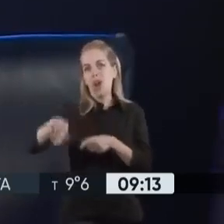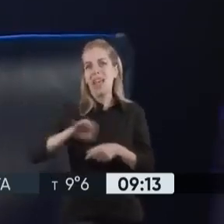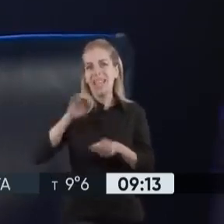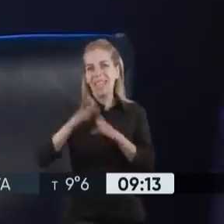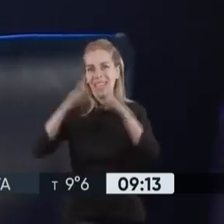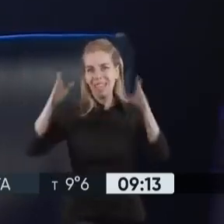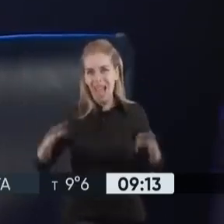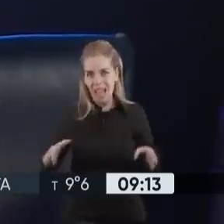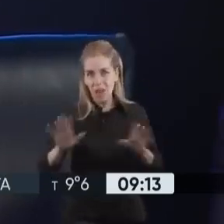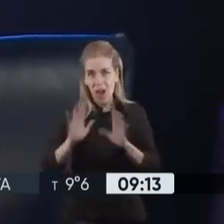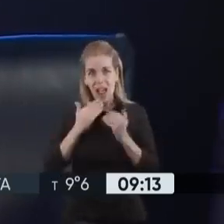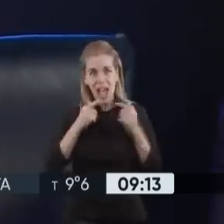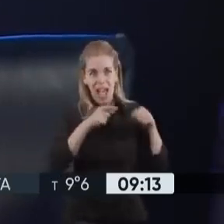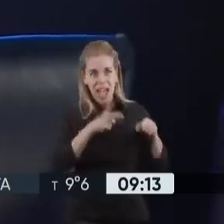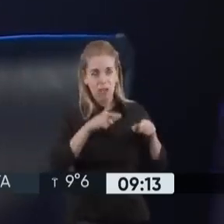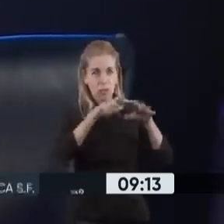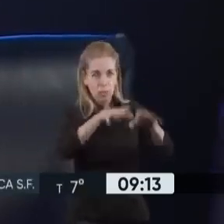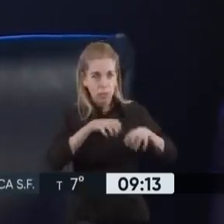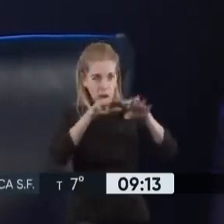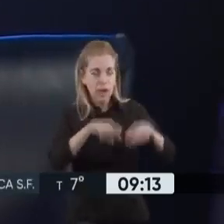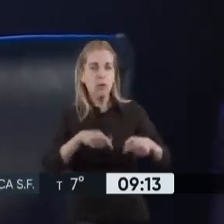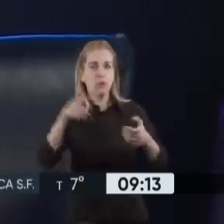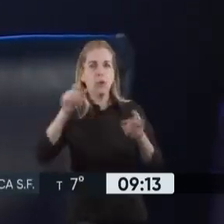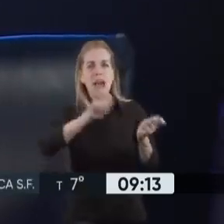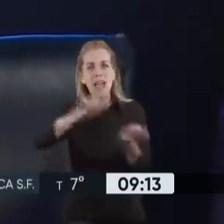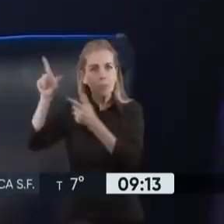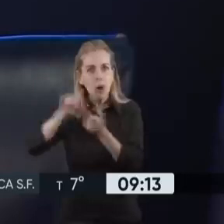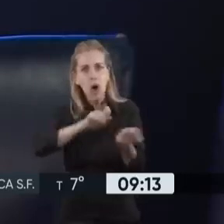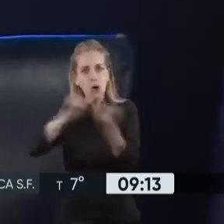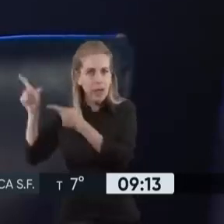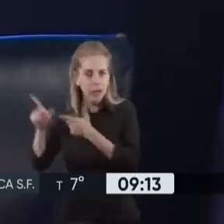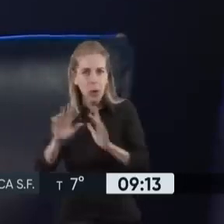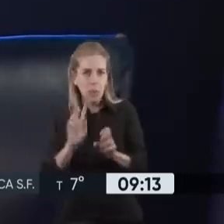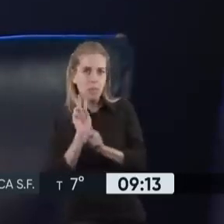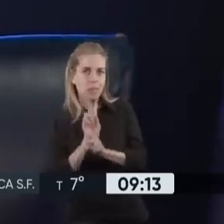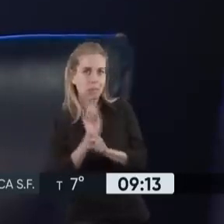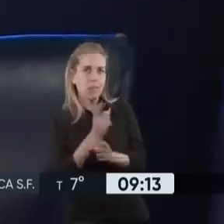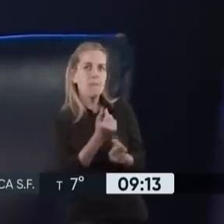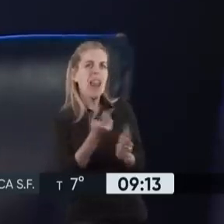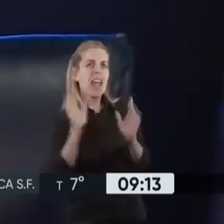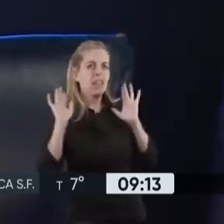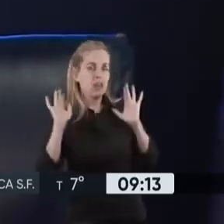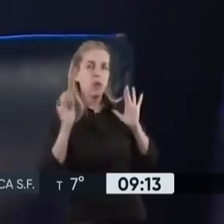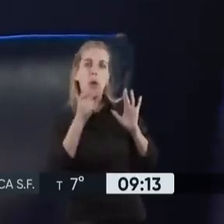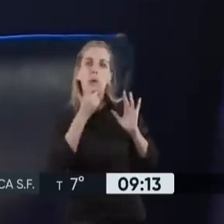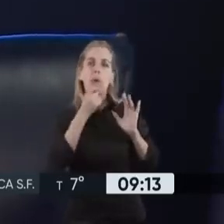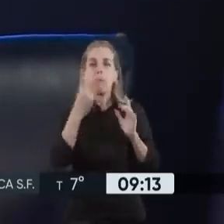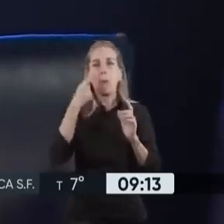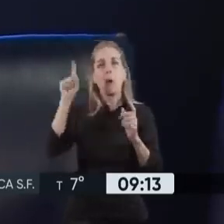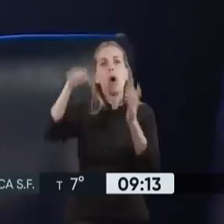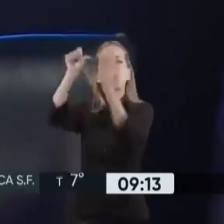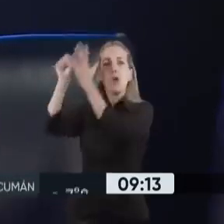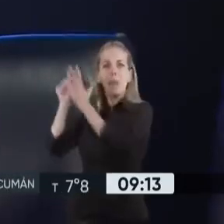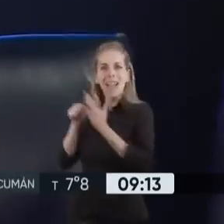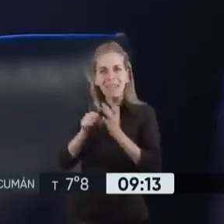el gran incremento de precios que tuvo la energía a nivel mundial tenemos uno puede observar en el mundo muchas